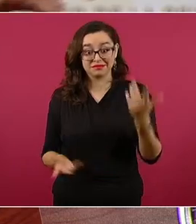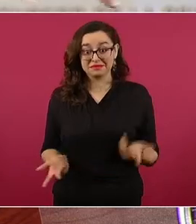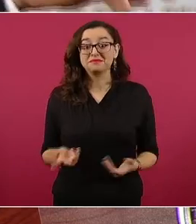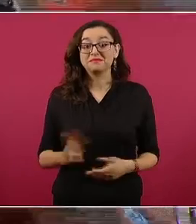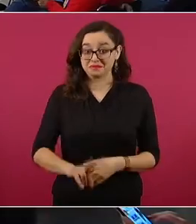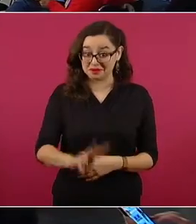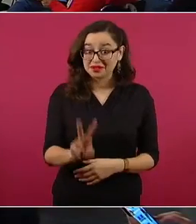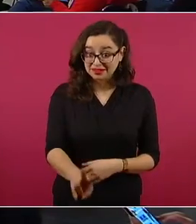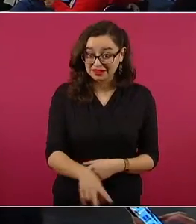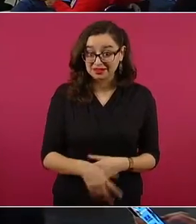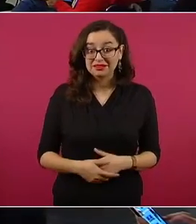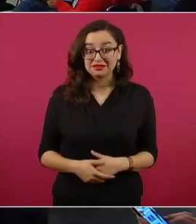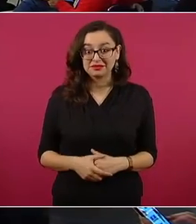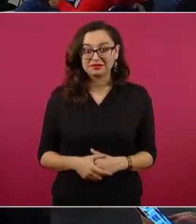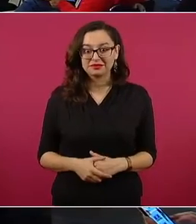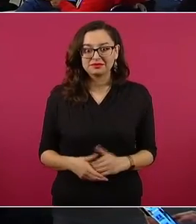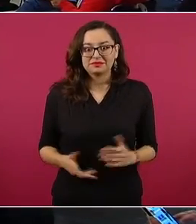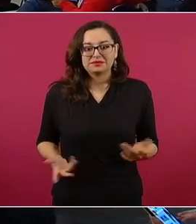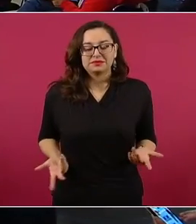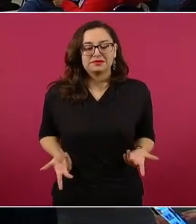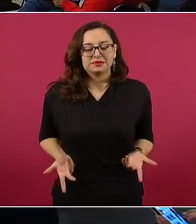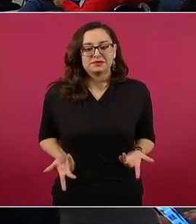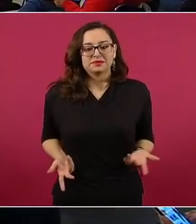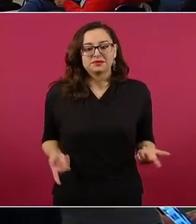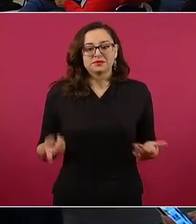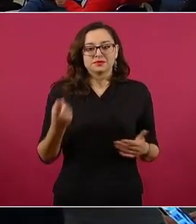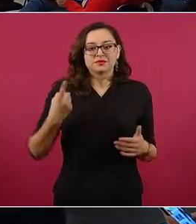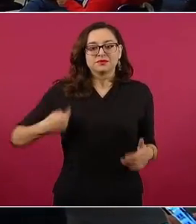Nosotros, para conseguir